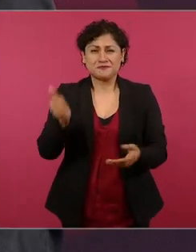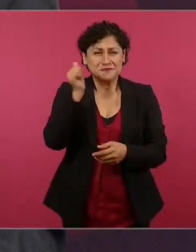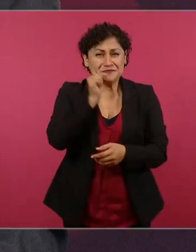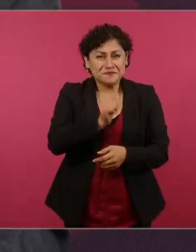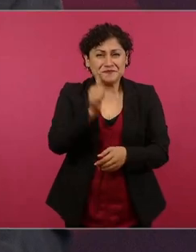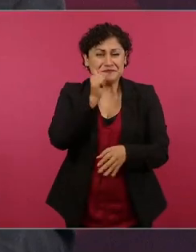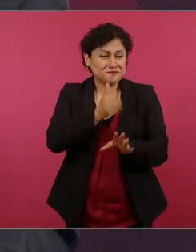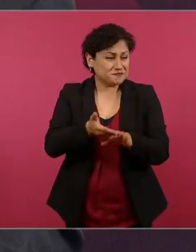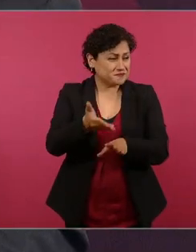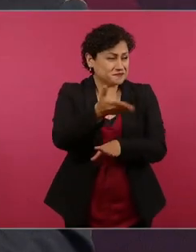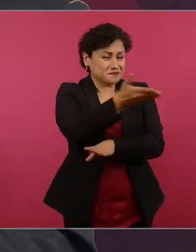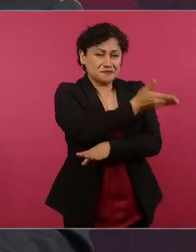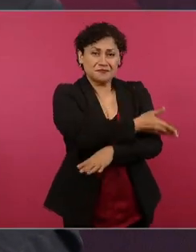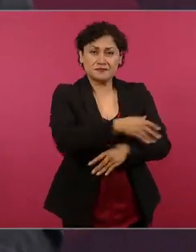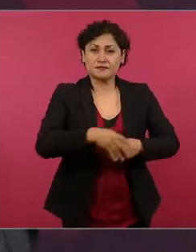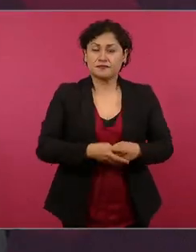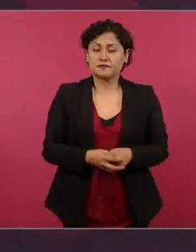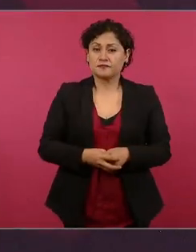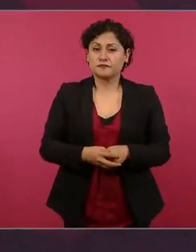Nosotros